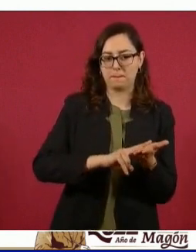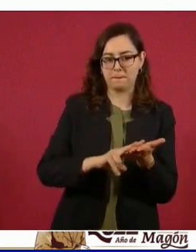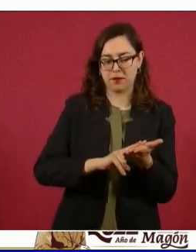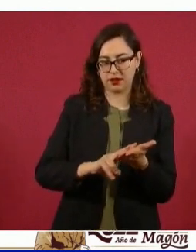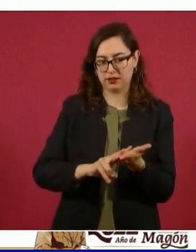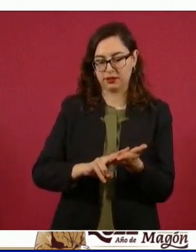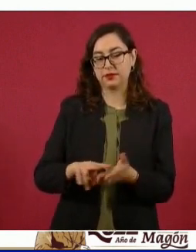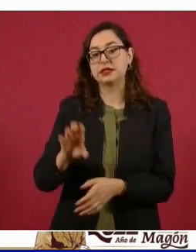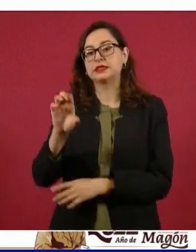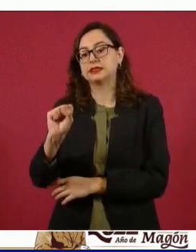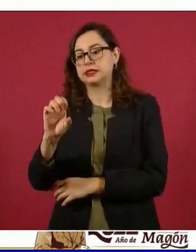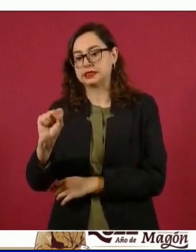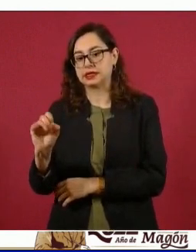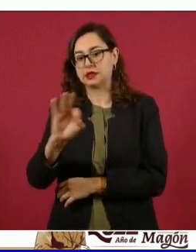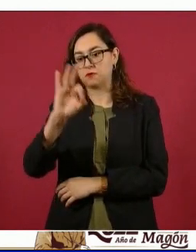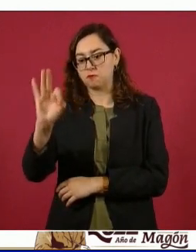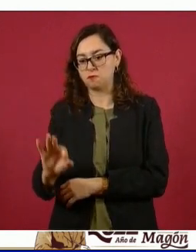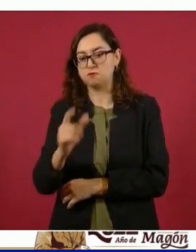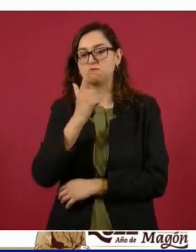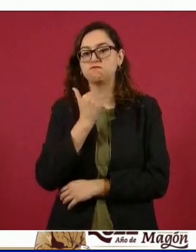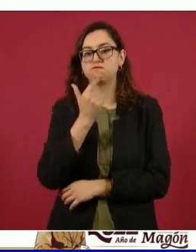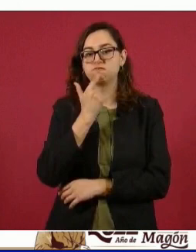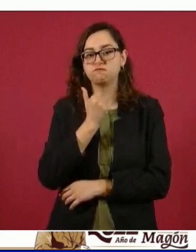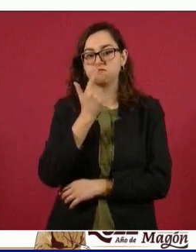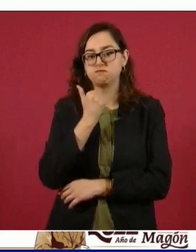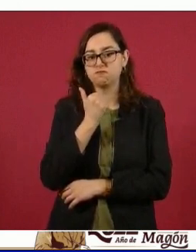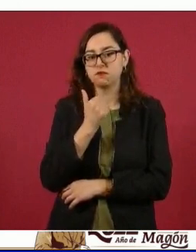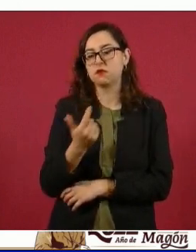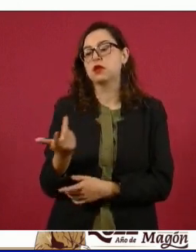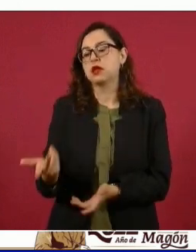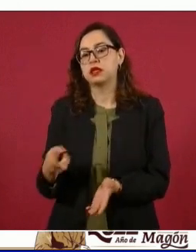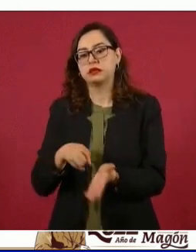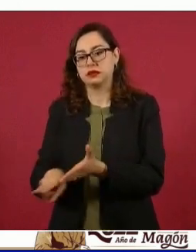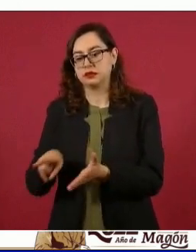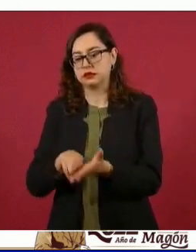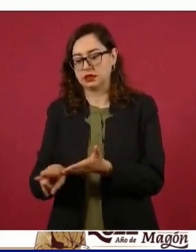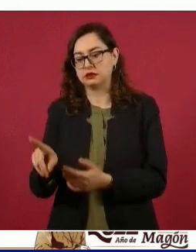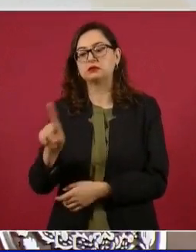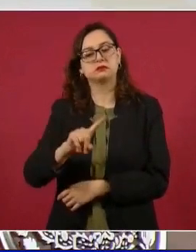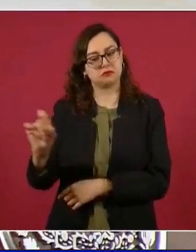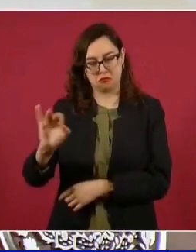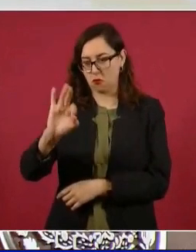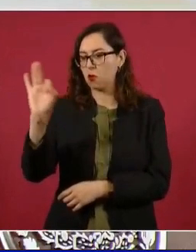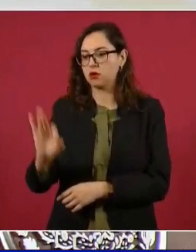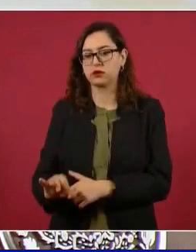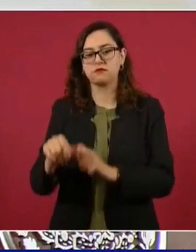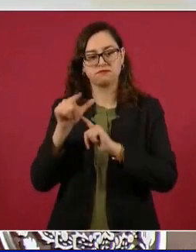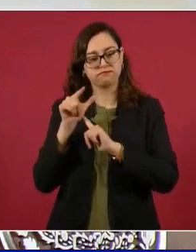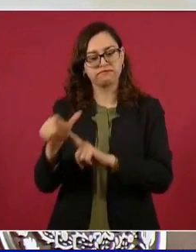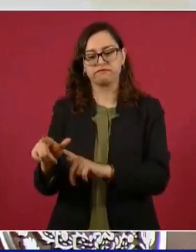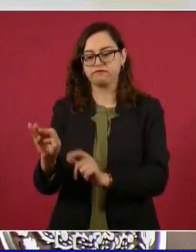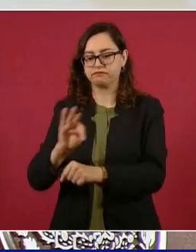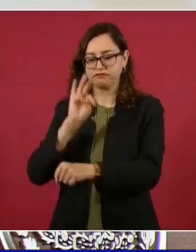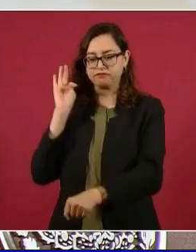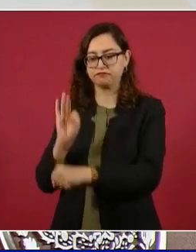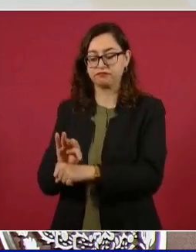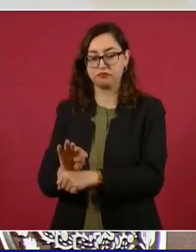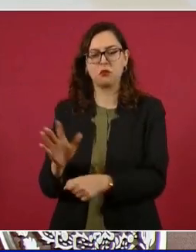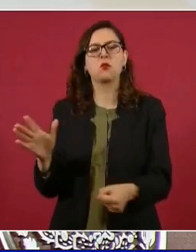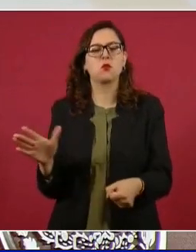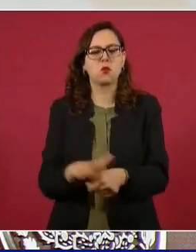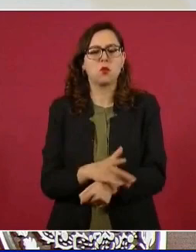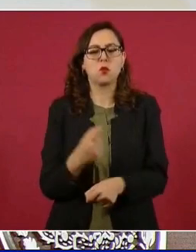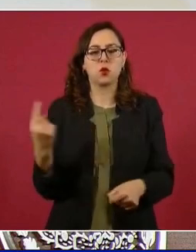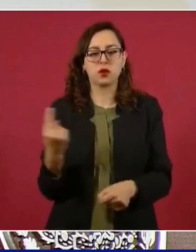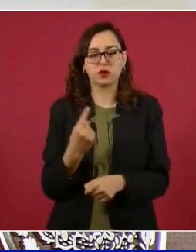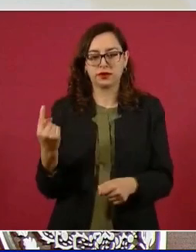60.6% para la premium y 100% para el diésel, que el diésel es el que más impacta